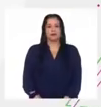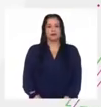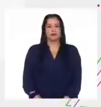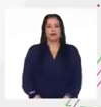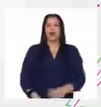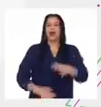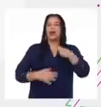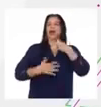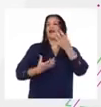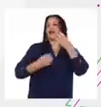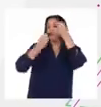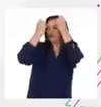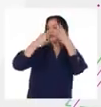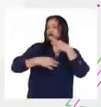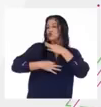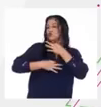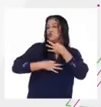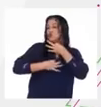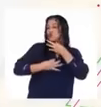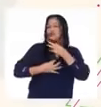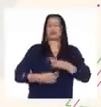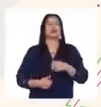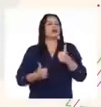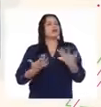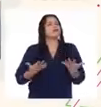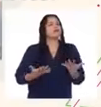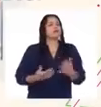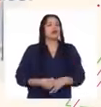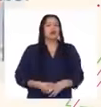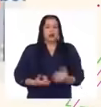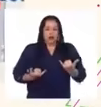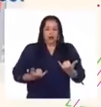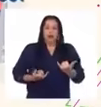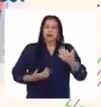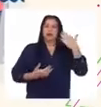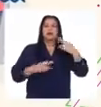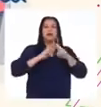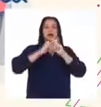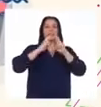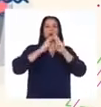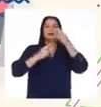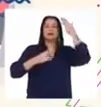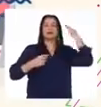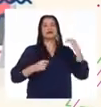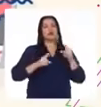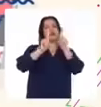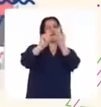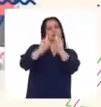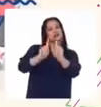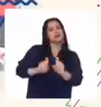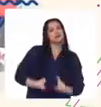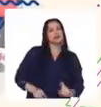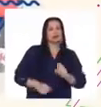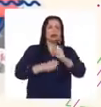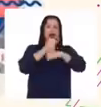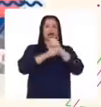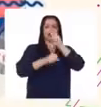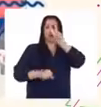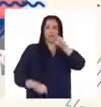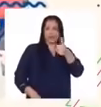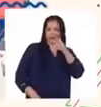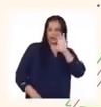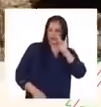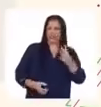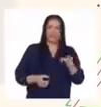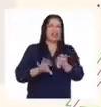El dato curioso. ¿Sabías que a partir de los resultados del Censo Nacional 2017 realizado por